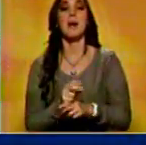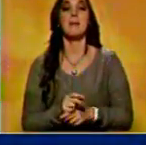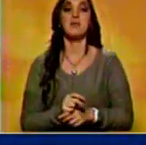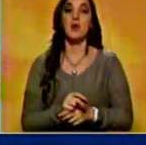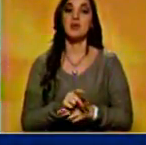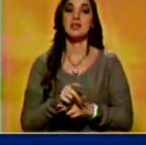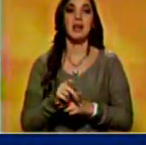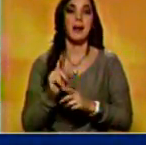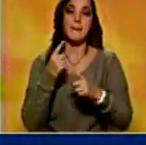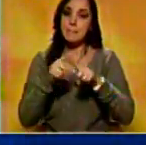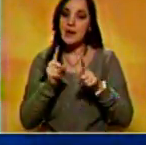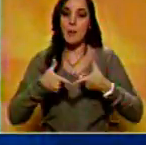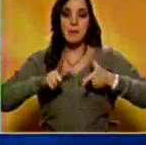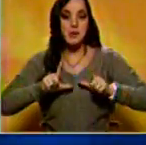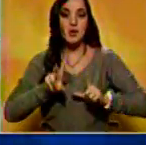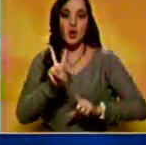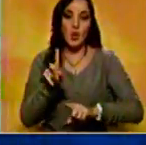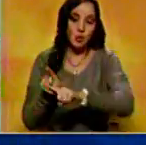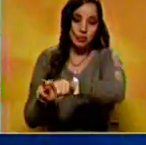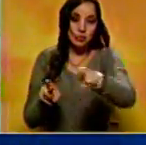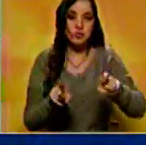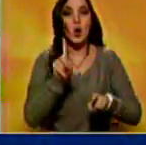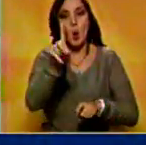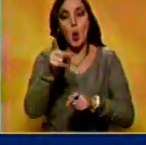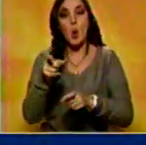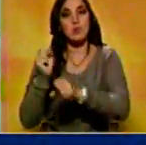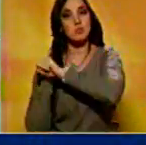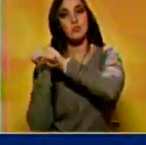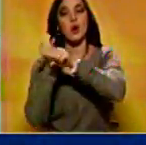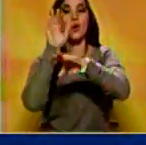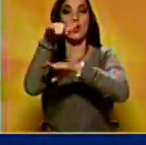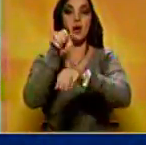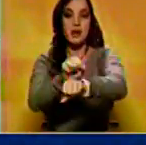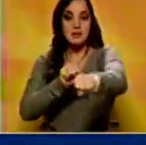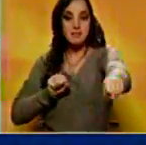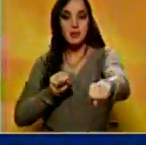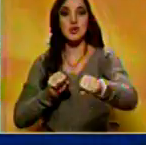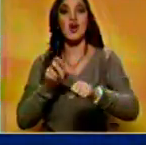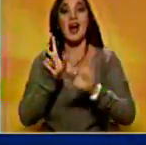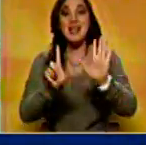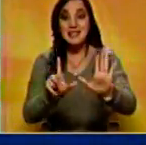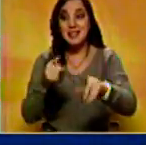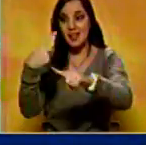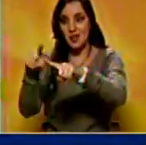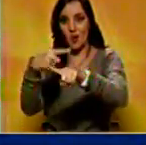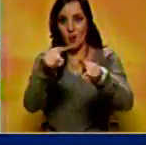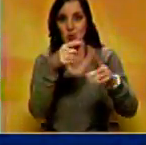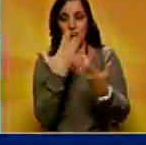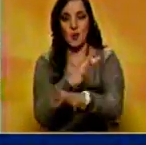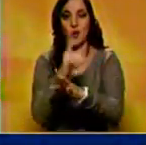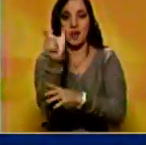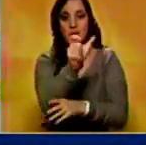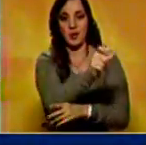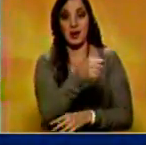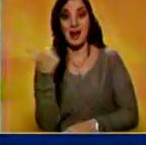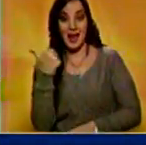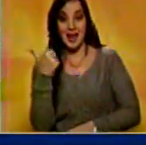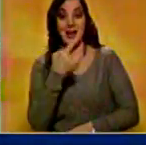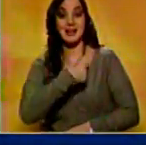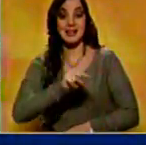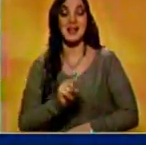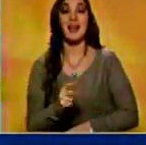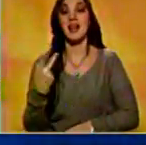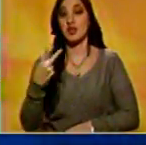2 imparables, uno de los cuales fue jonrón, le hicieron una carrera y ponchó a 7 rivales. Tras 2 aperturas, Rodríguez suma a par de